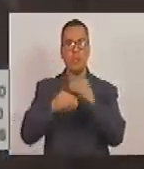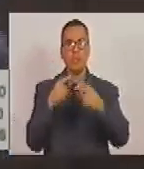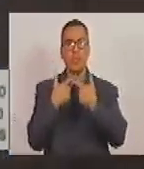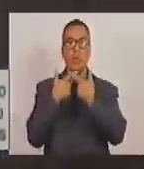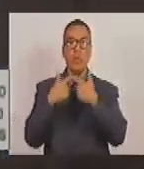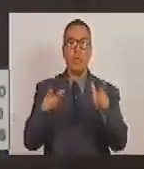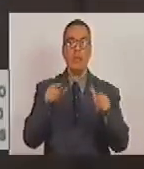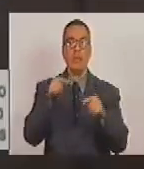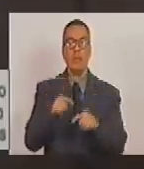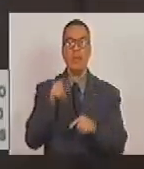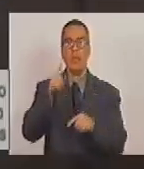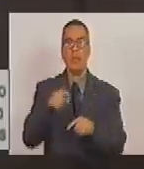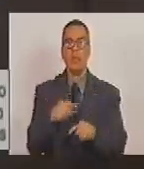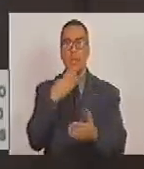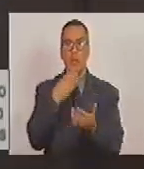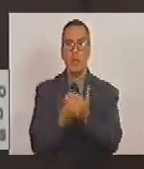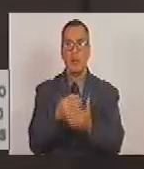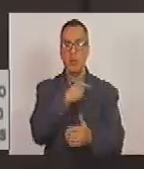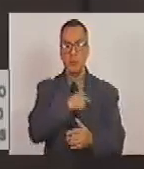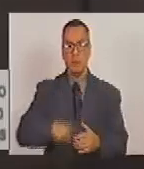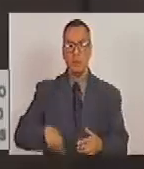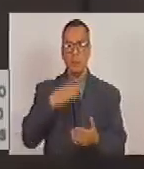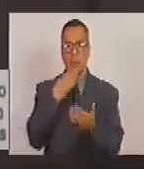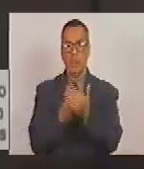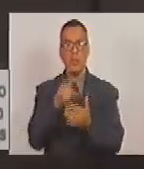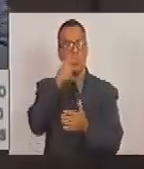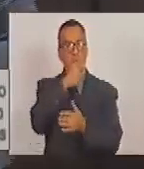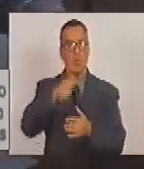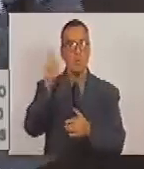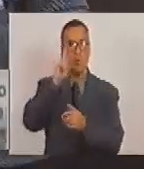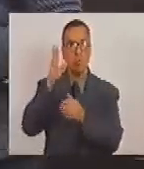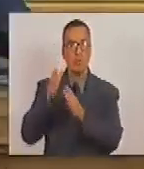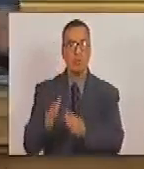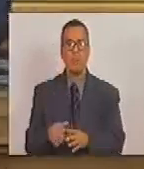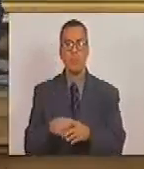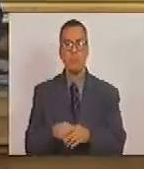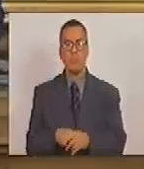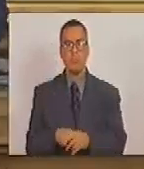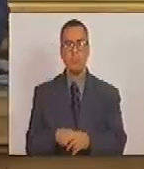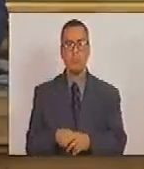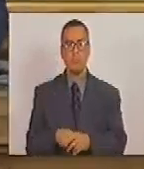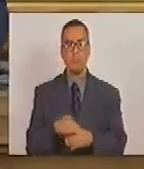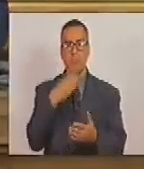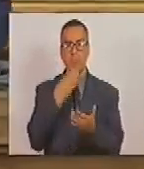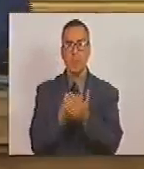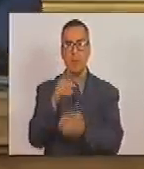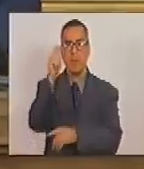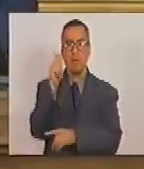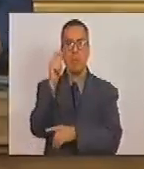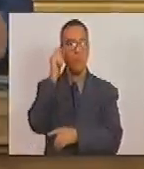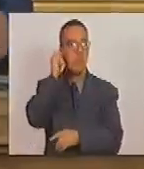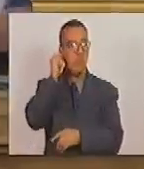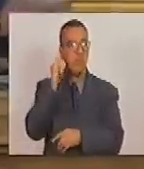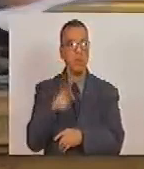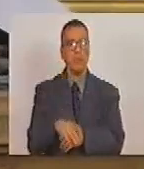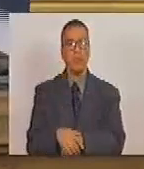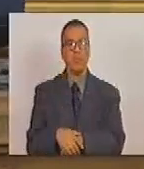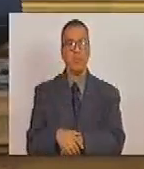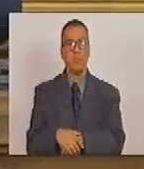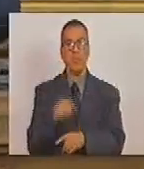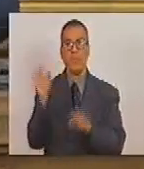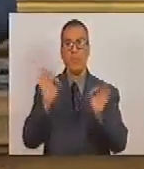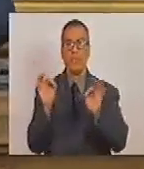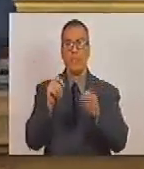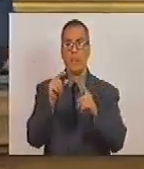y soberana. Gracias, presidente. Gracias, pueblo de Venezuela. Muchas gracias, diputada. No hay